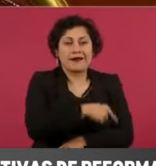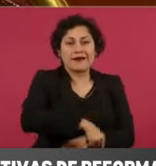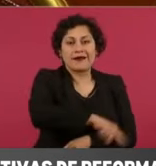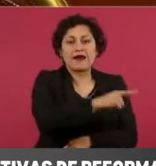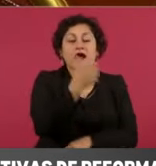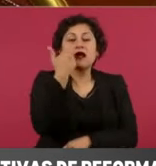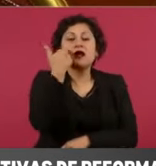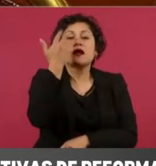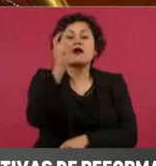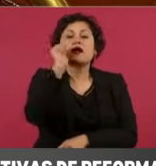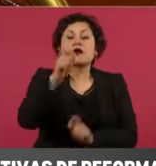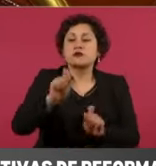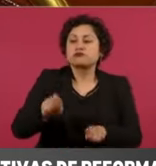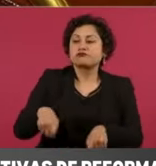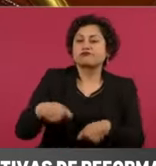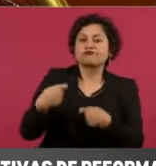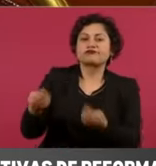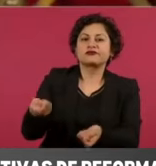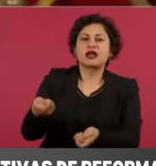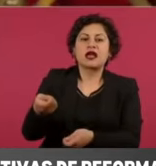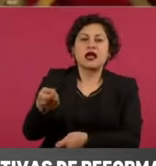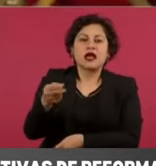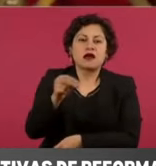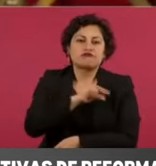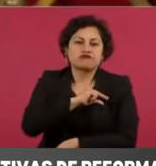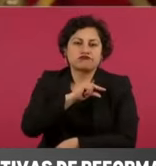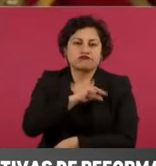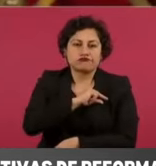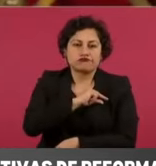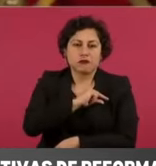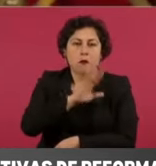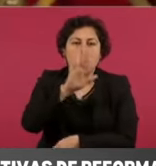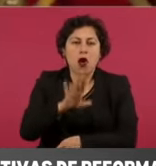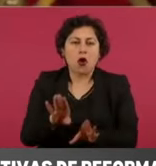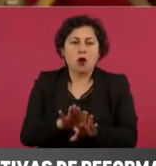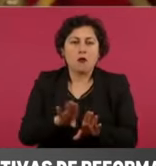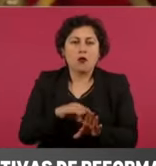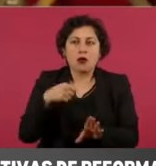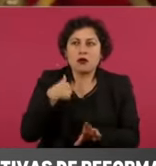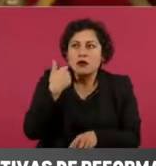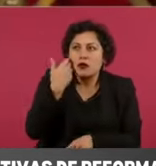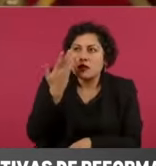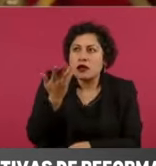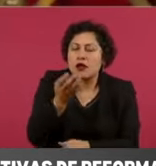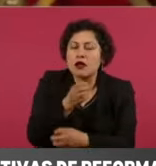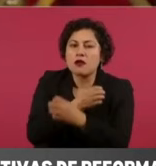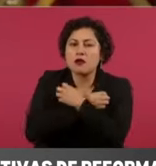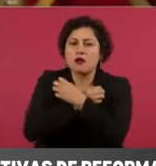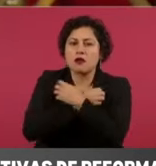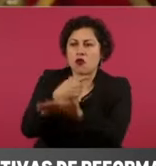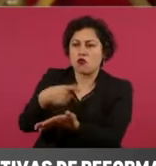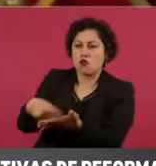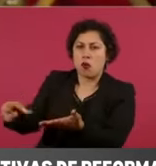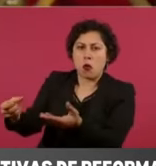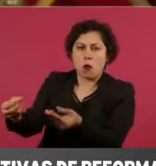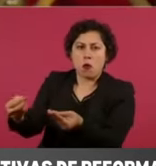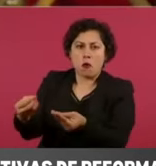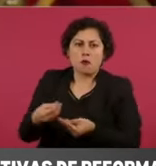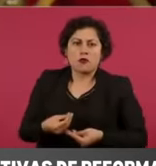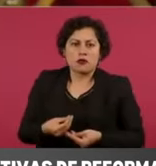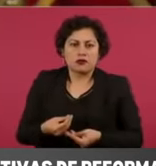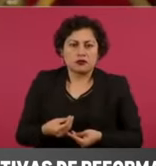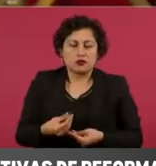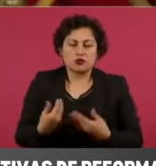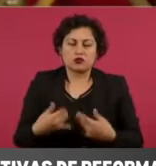expensas del libre mercado, como si se tratara de una mercancía. En esencia, la mal